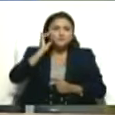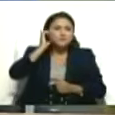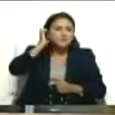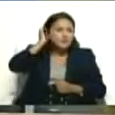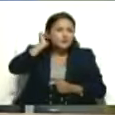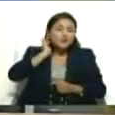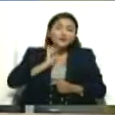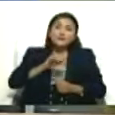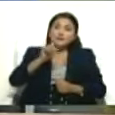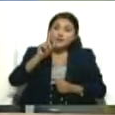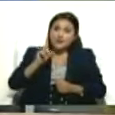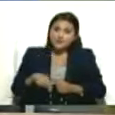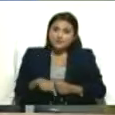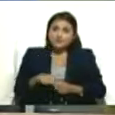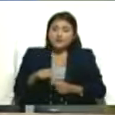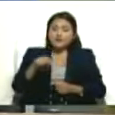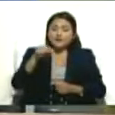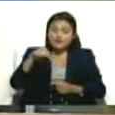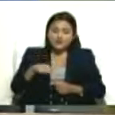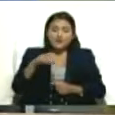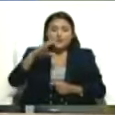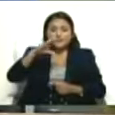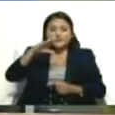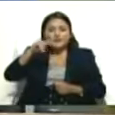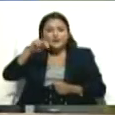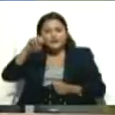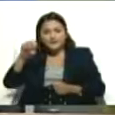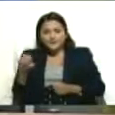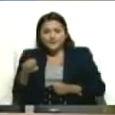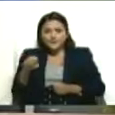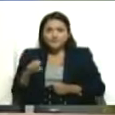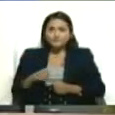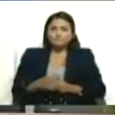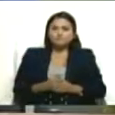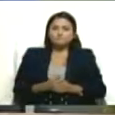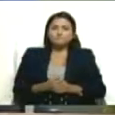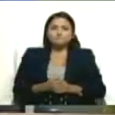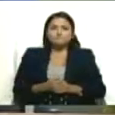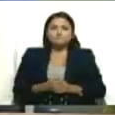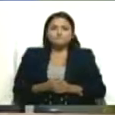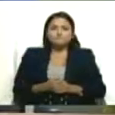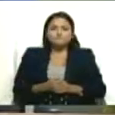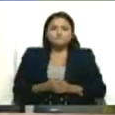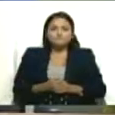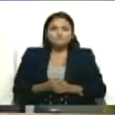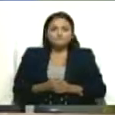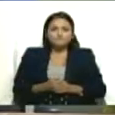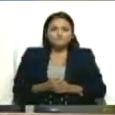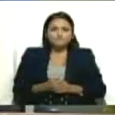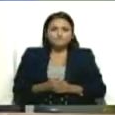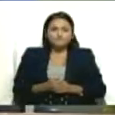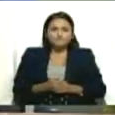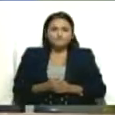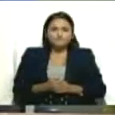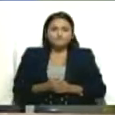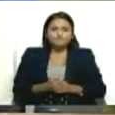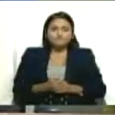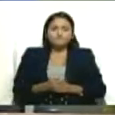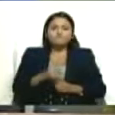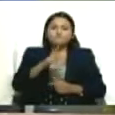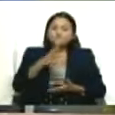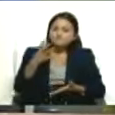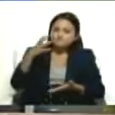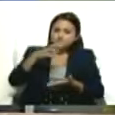reafirmando desde el poder electoral venezolano que se constituye en un